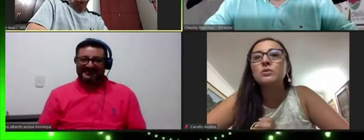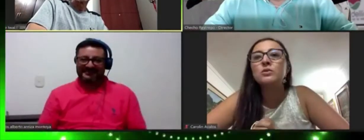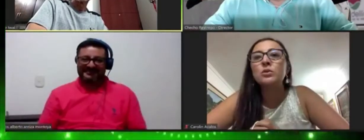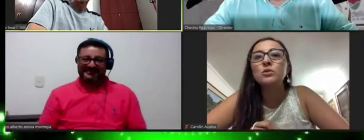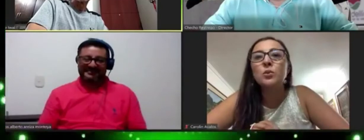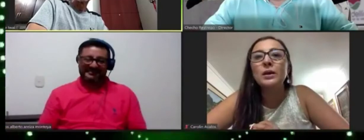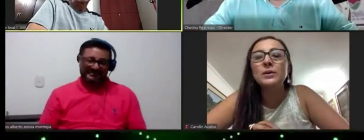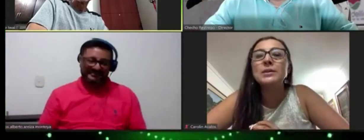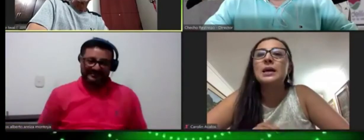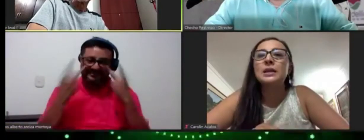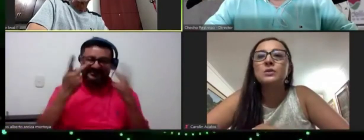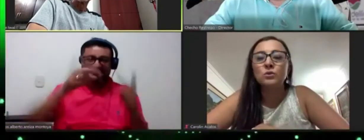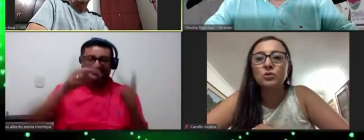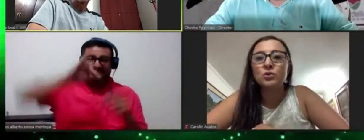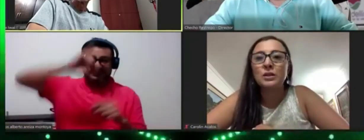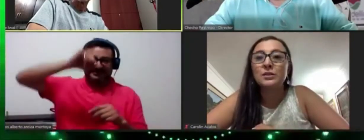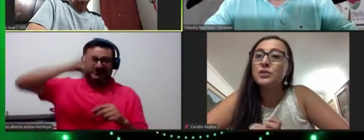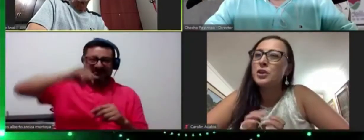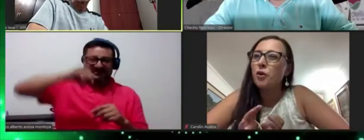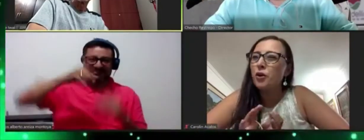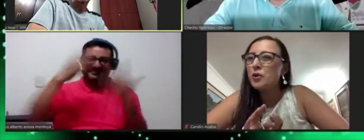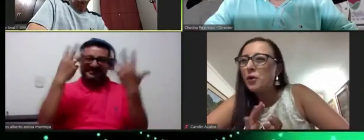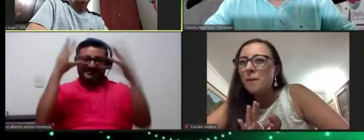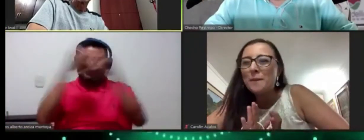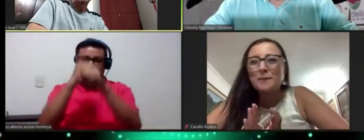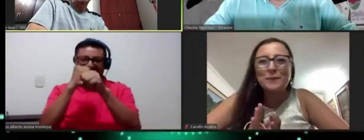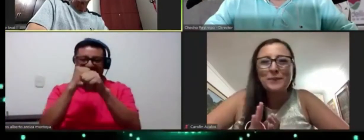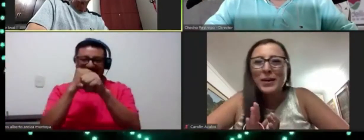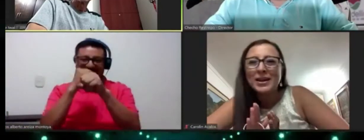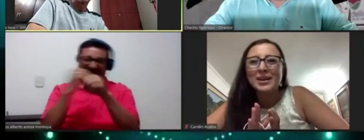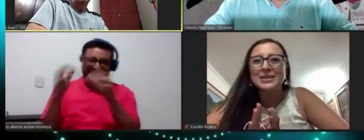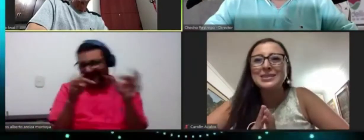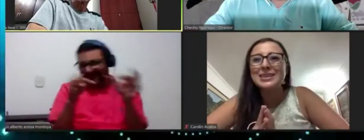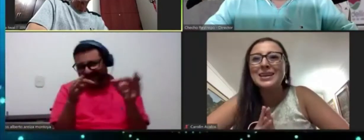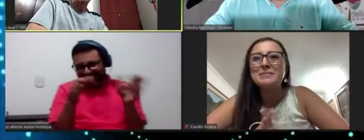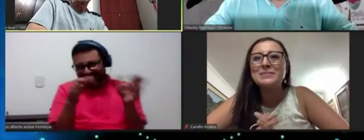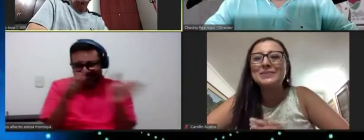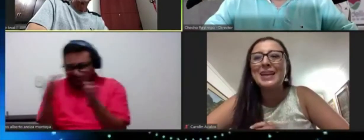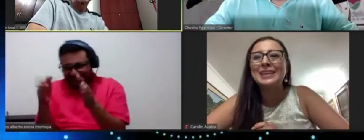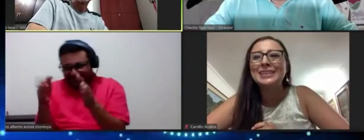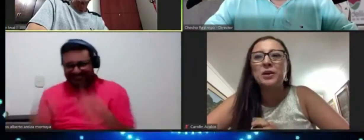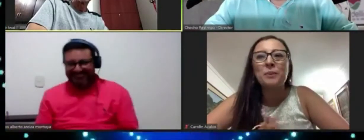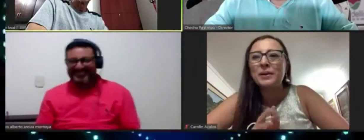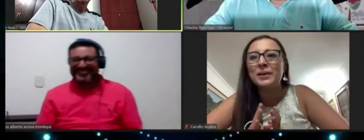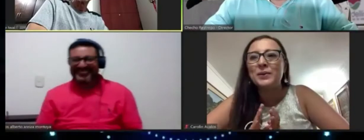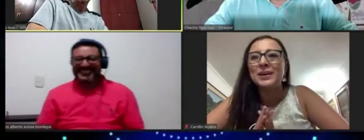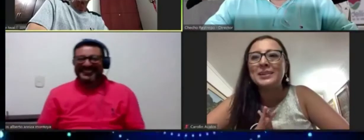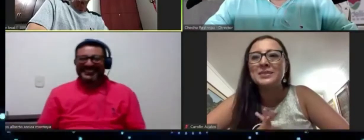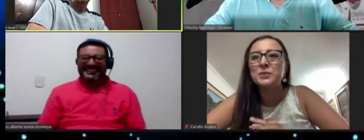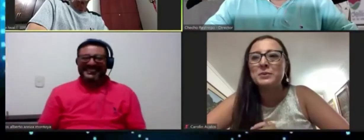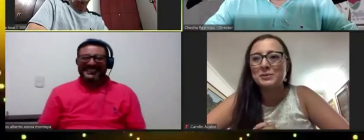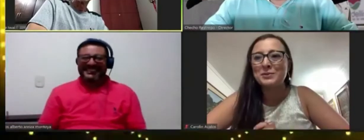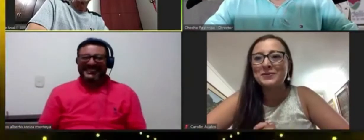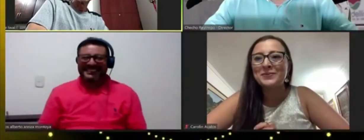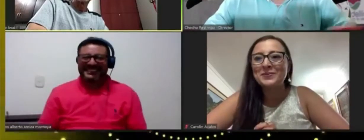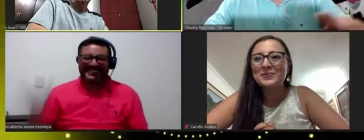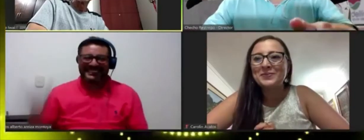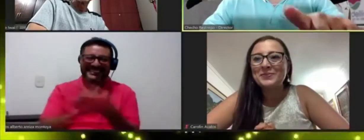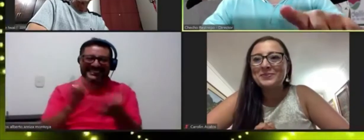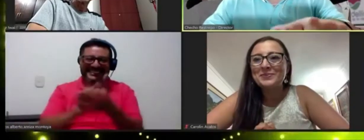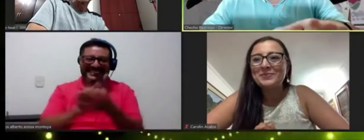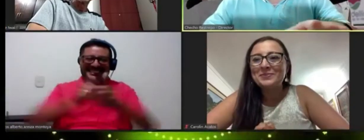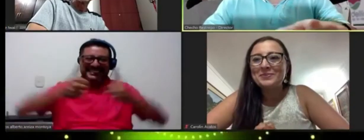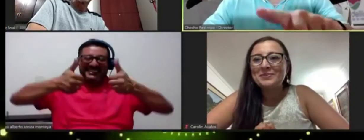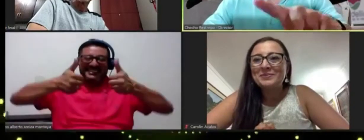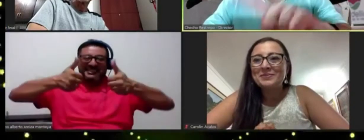veremos los jueves a las 8 de la noche. Hoy hubo un percance técnico, pero aquí estuvimos. De pronto nos